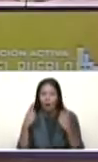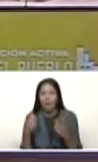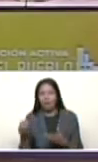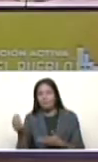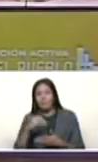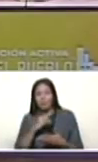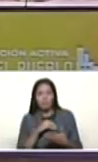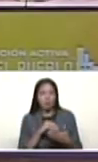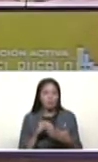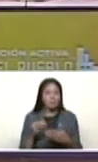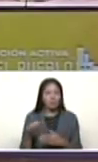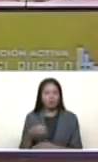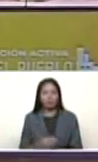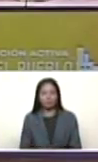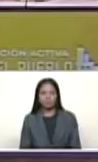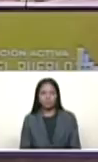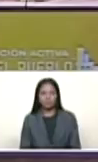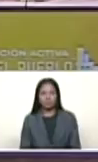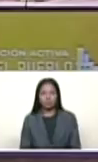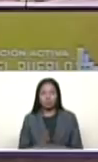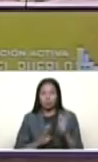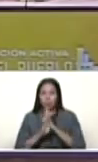mucho más y así